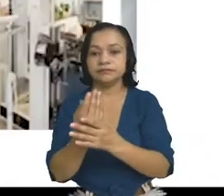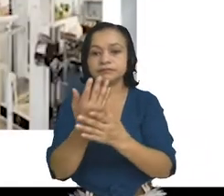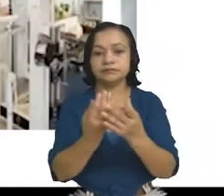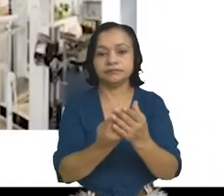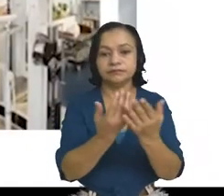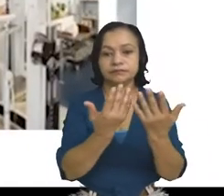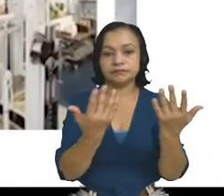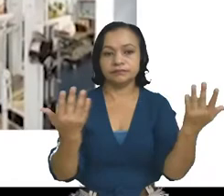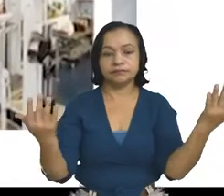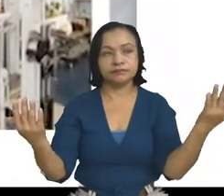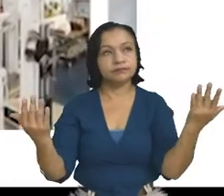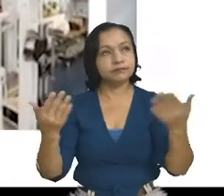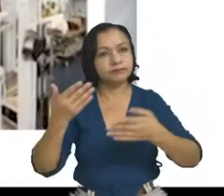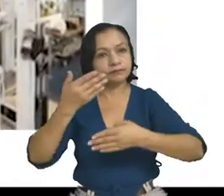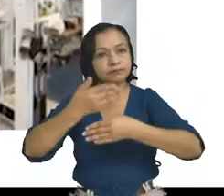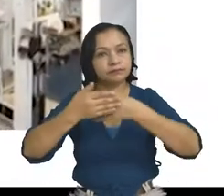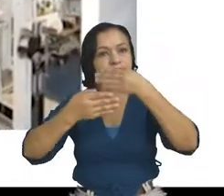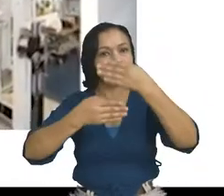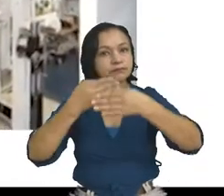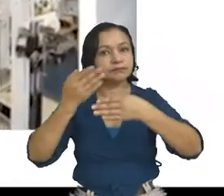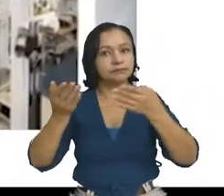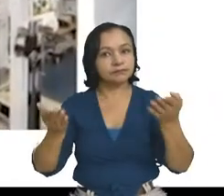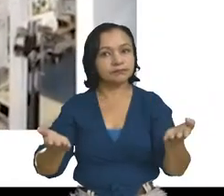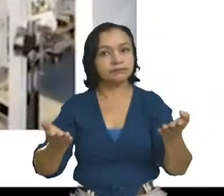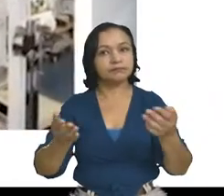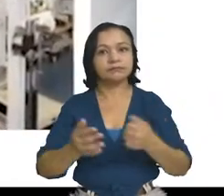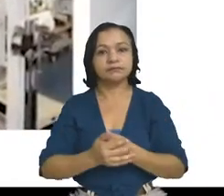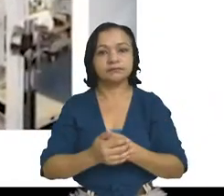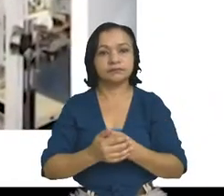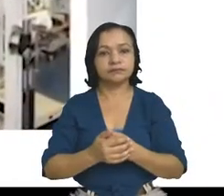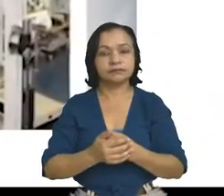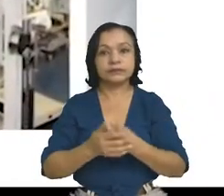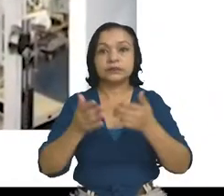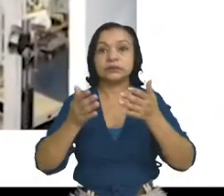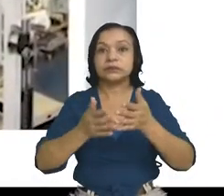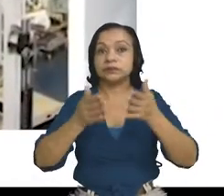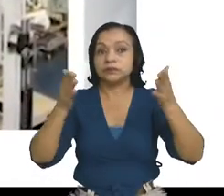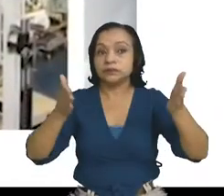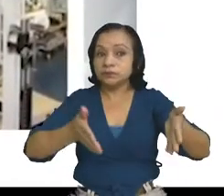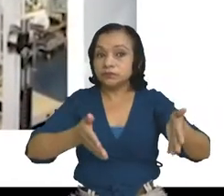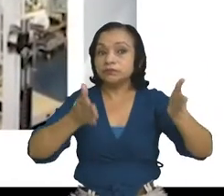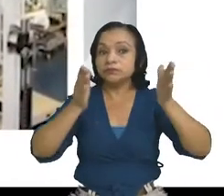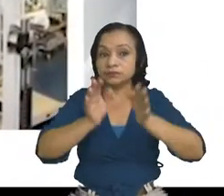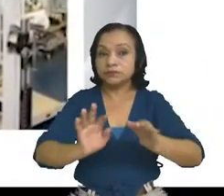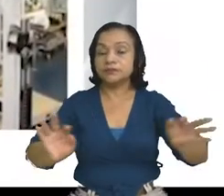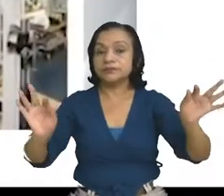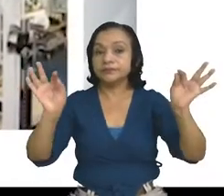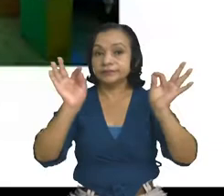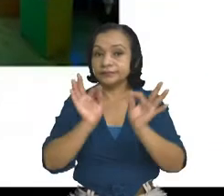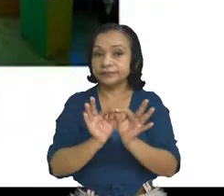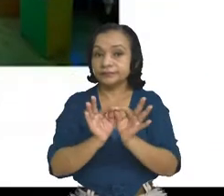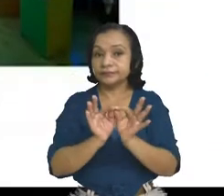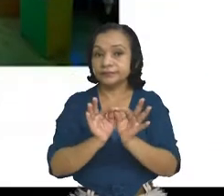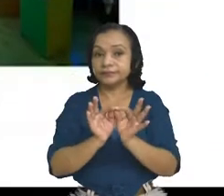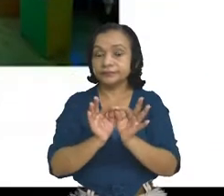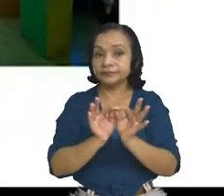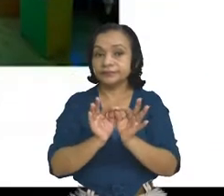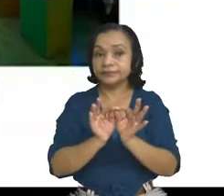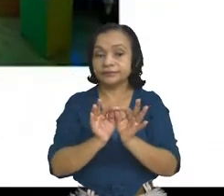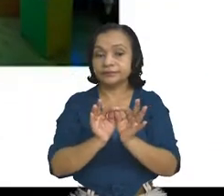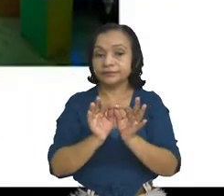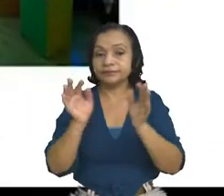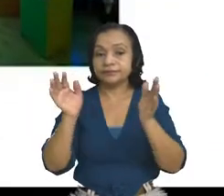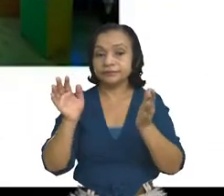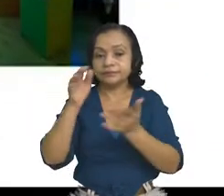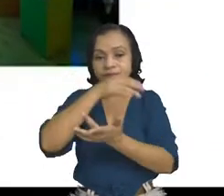Así es. Una construcción, bueno, además de su tamaño, ¿verdad? Realmente es importante que el ambiente, el concepto